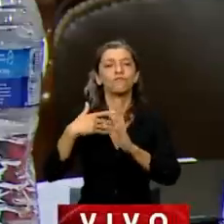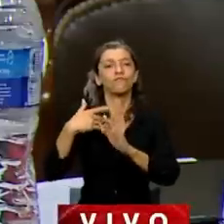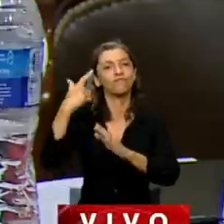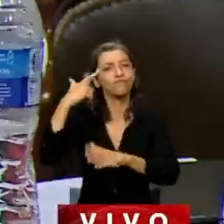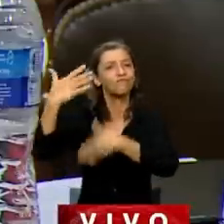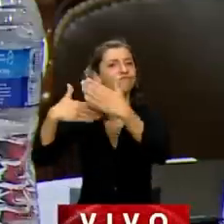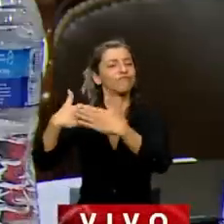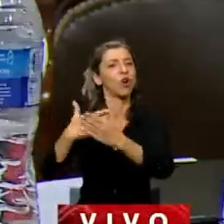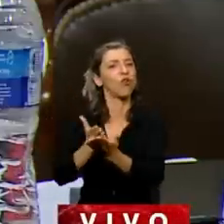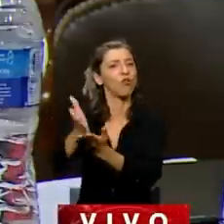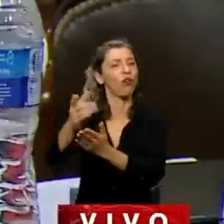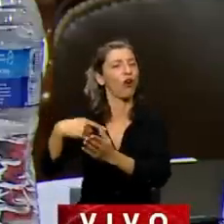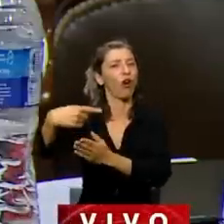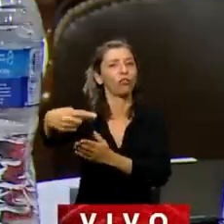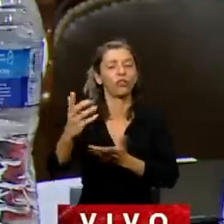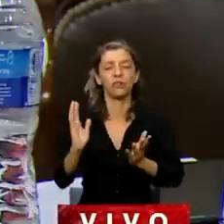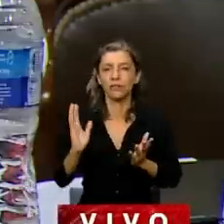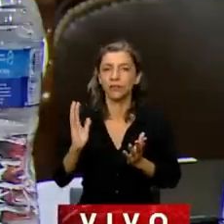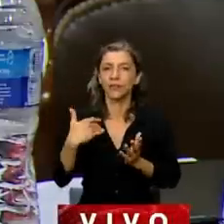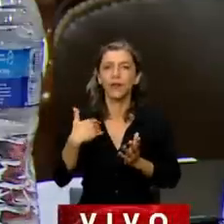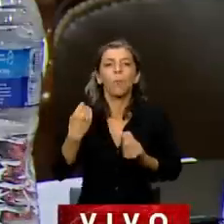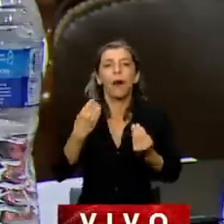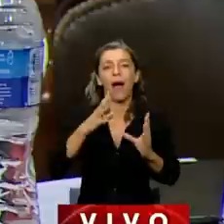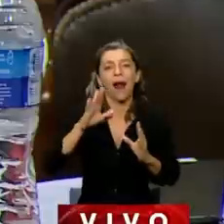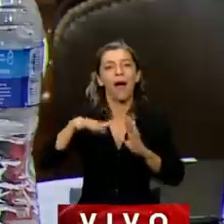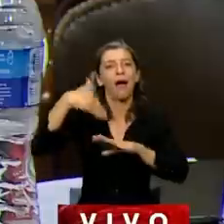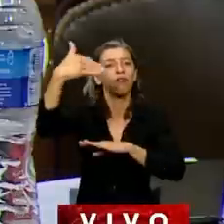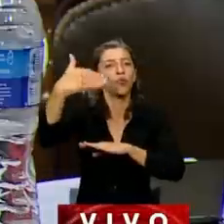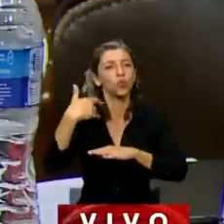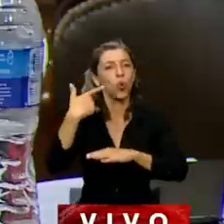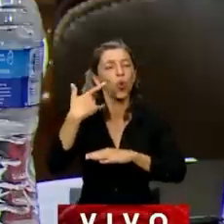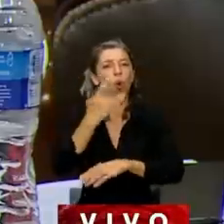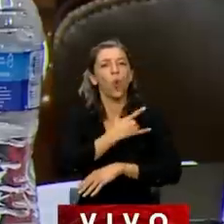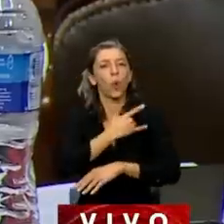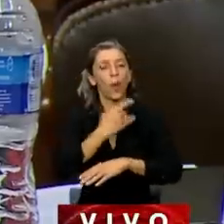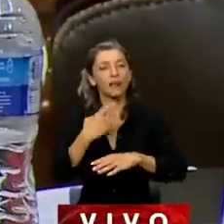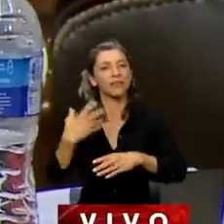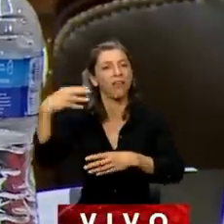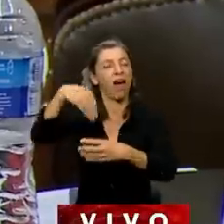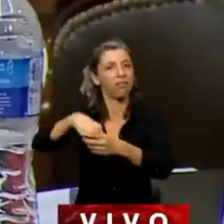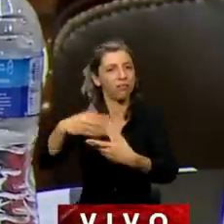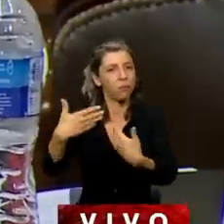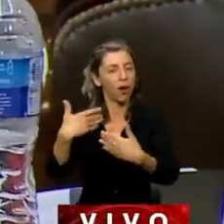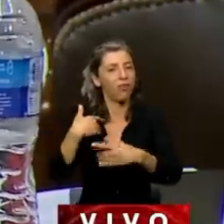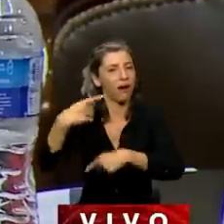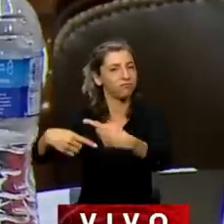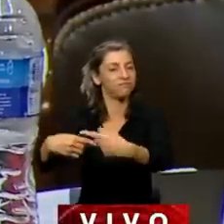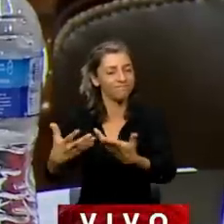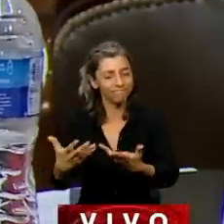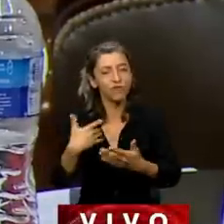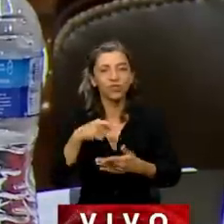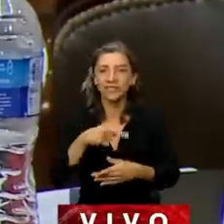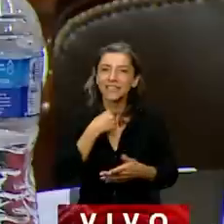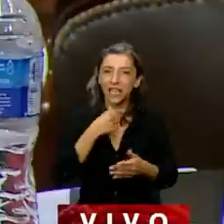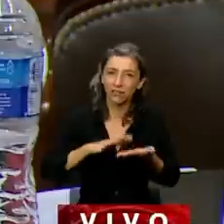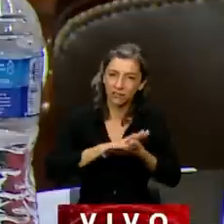universidad. Espero que las modificaciones que seguramente se van a hacer puedan resolver este tema. El otro aspecto tiene